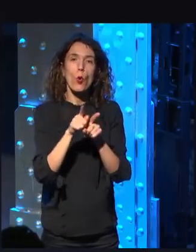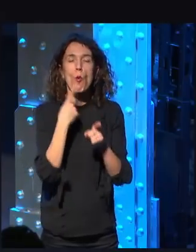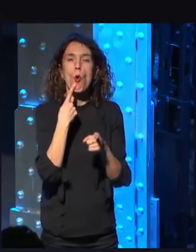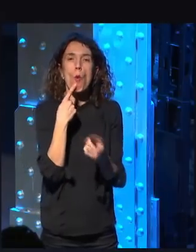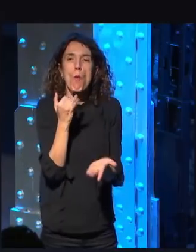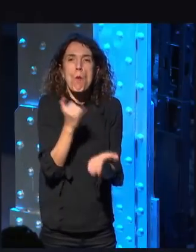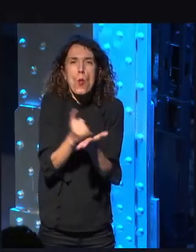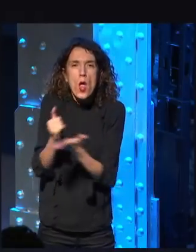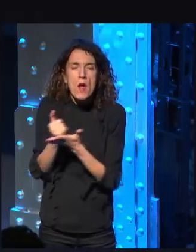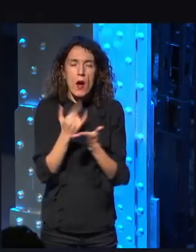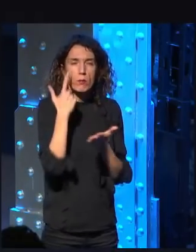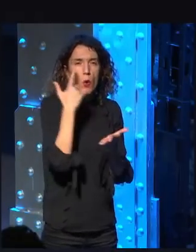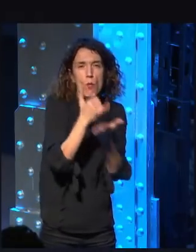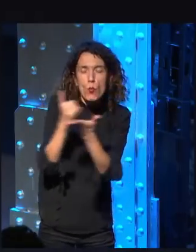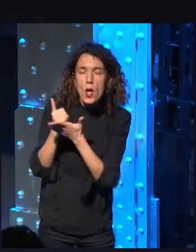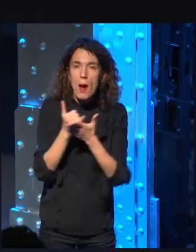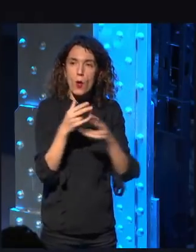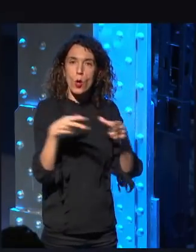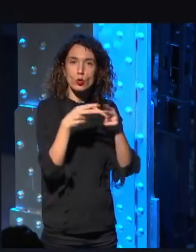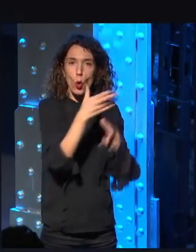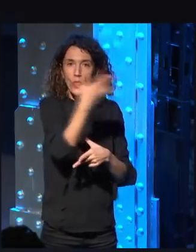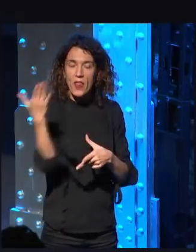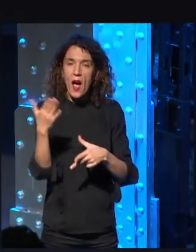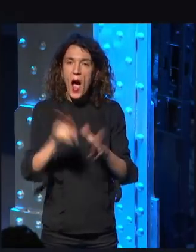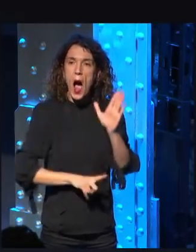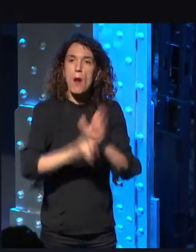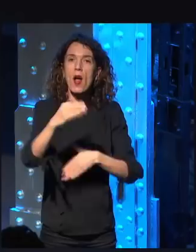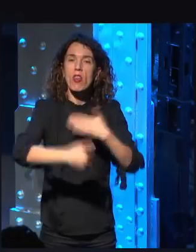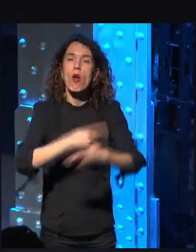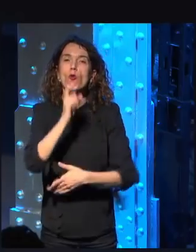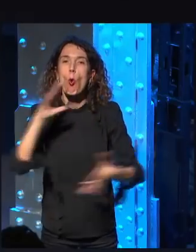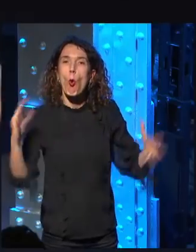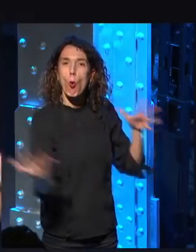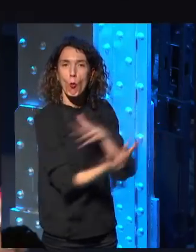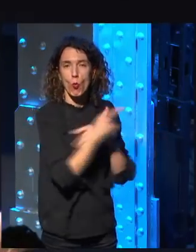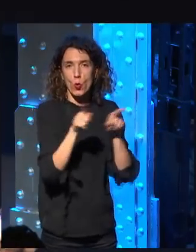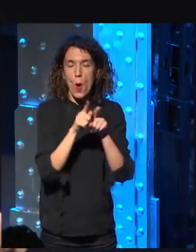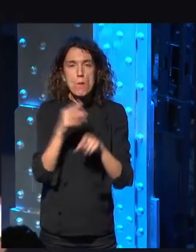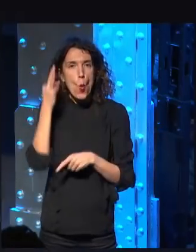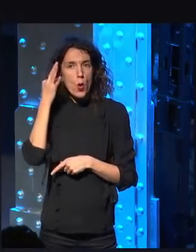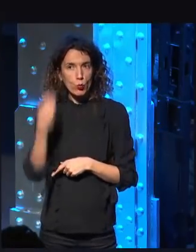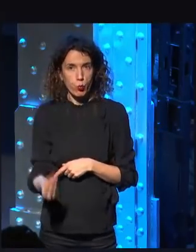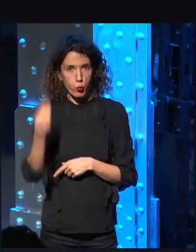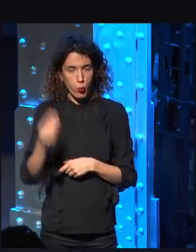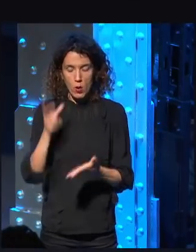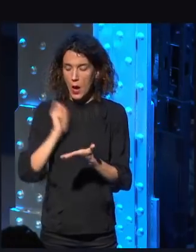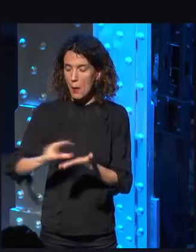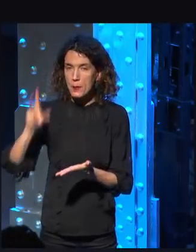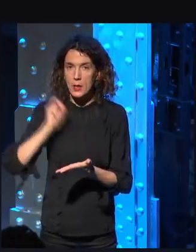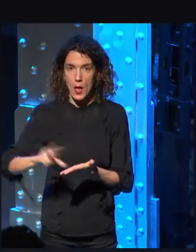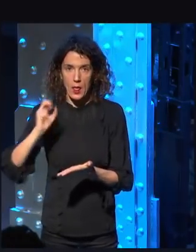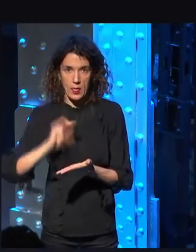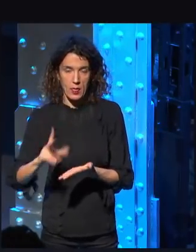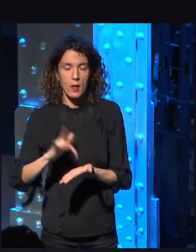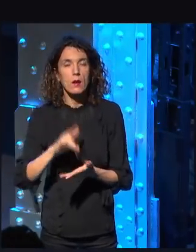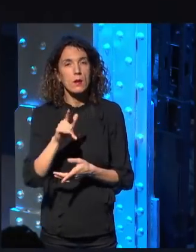¿no? Como ese test de cómo la sociedad ha podido avanzar, ¿no? Y esas grandes mujeres caminantes.